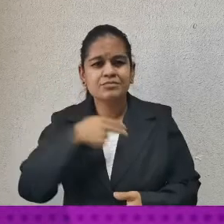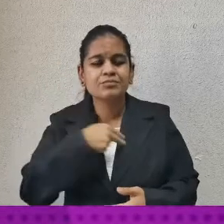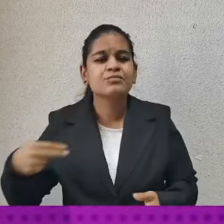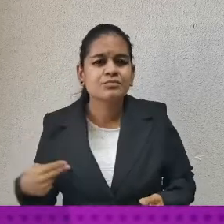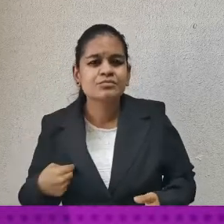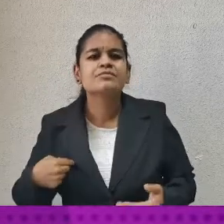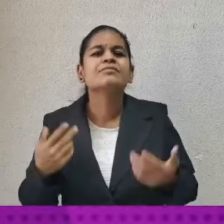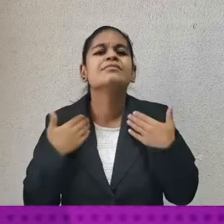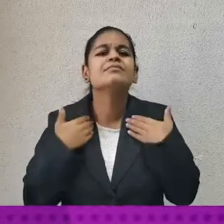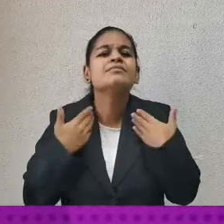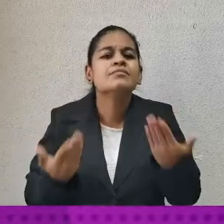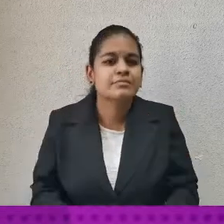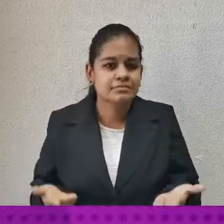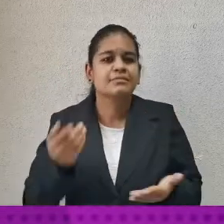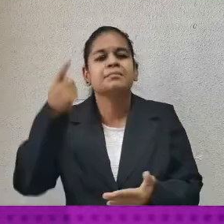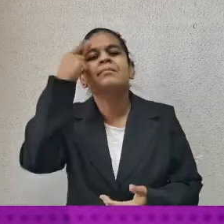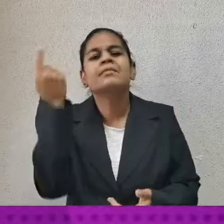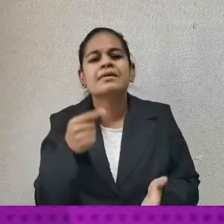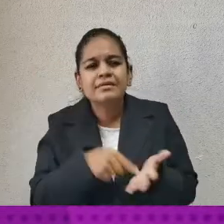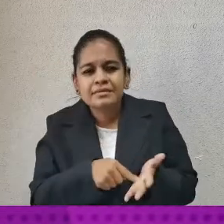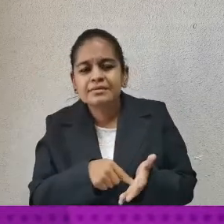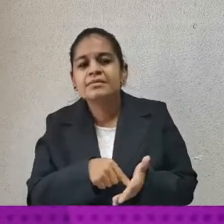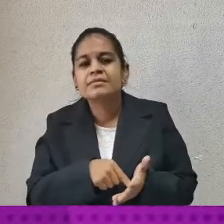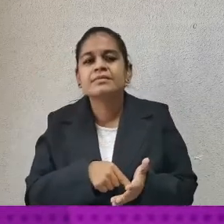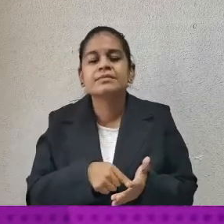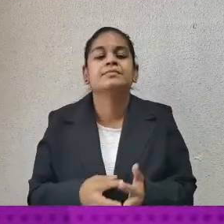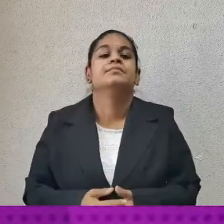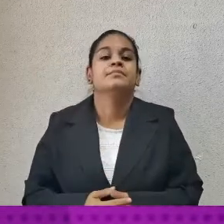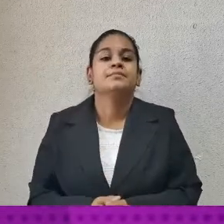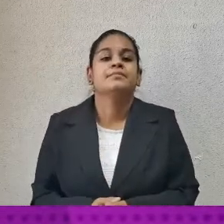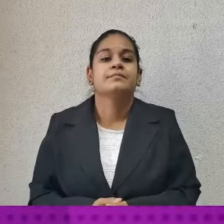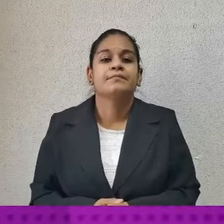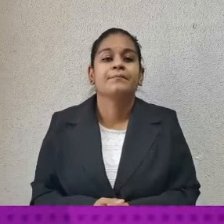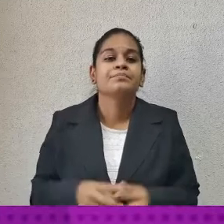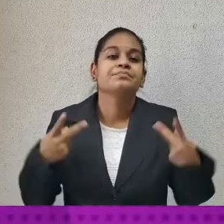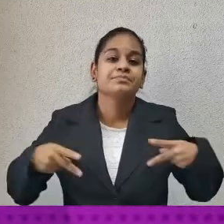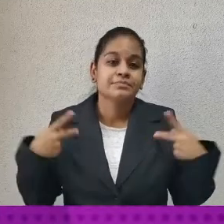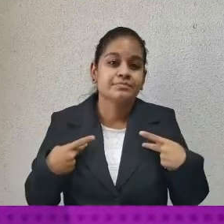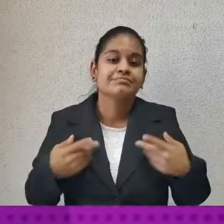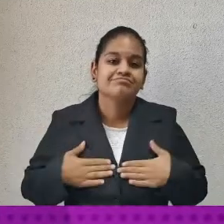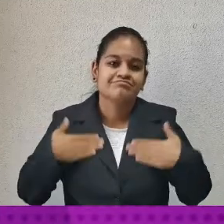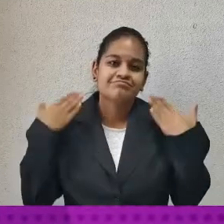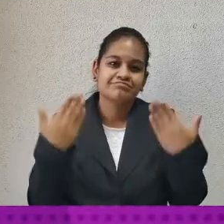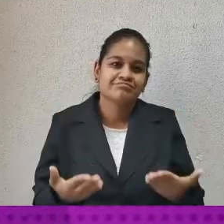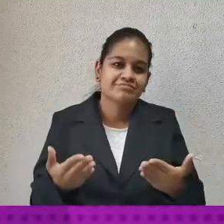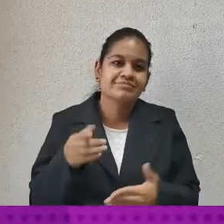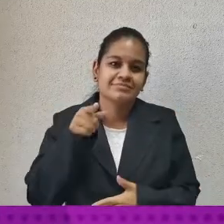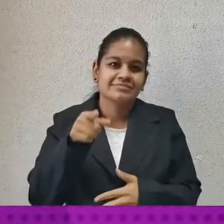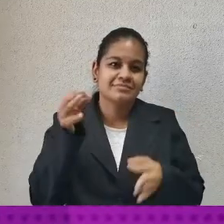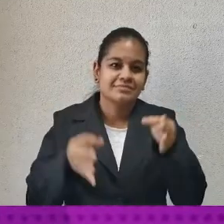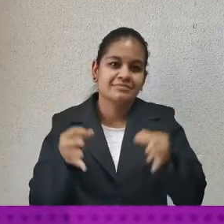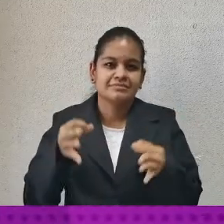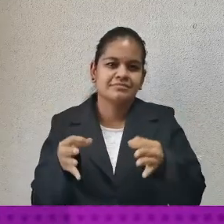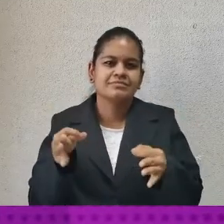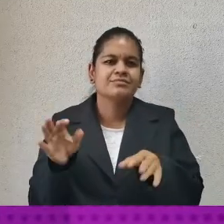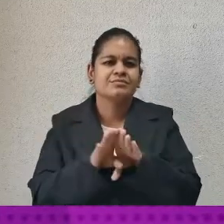para dar algo que usted ahorita comentaba, una palabra que es certeza, para darle tranquilidad a la ciudadanía, confianza en la ciudadanía.